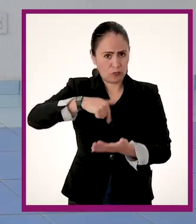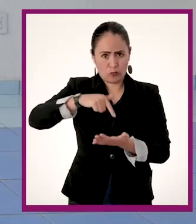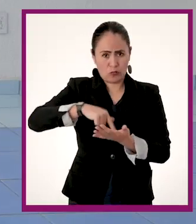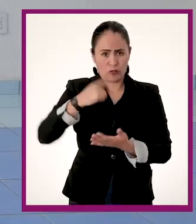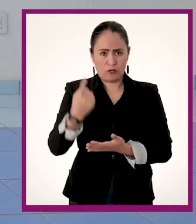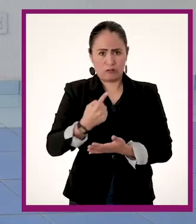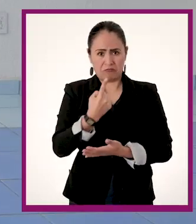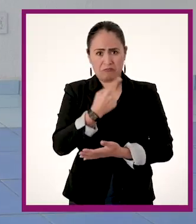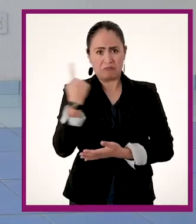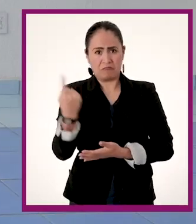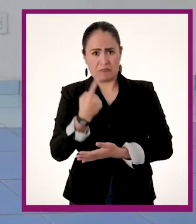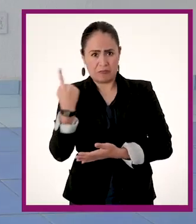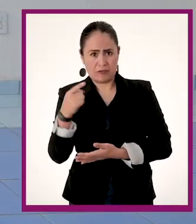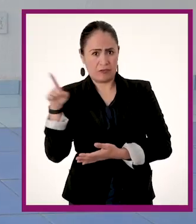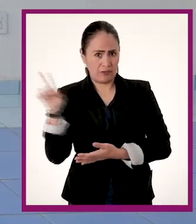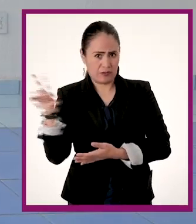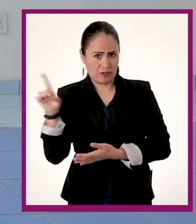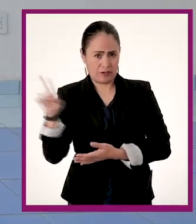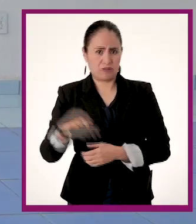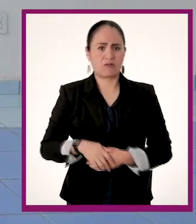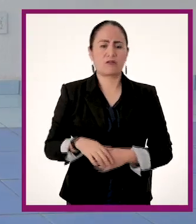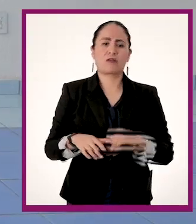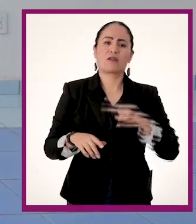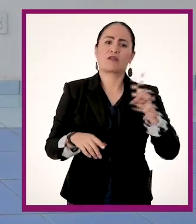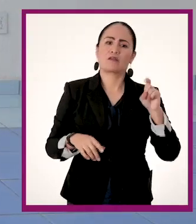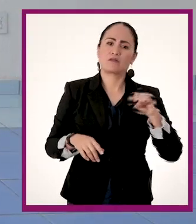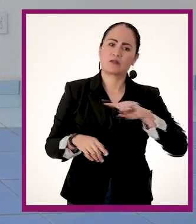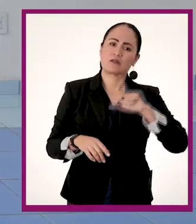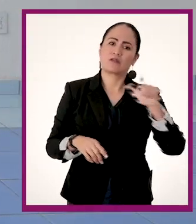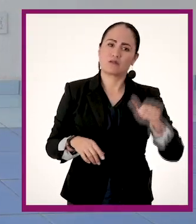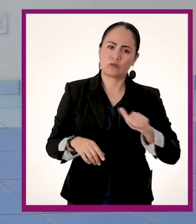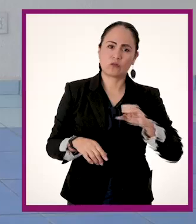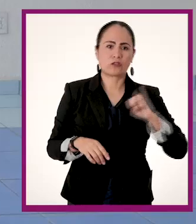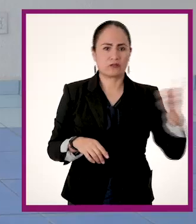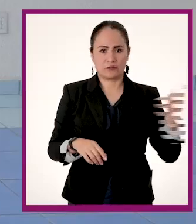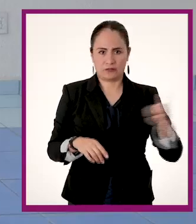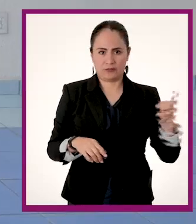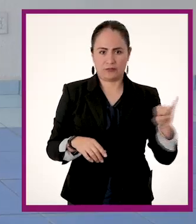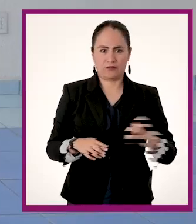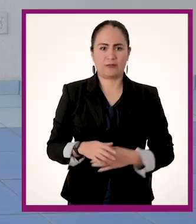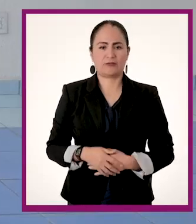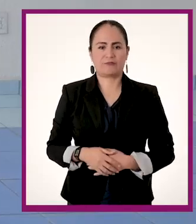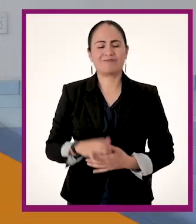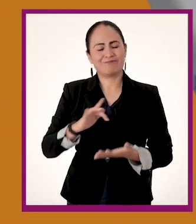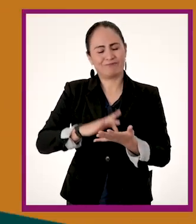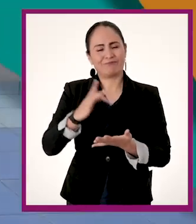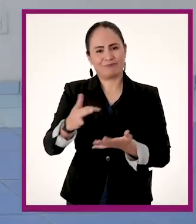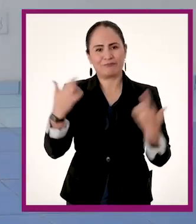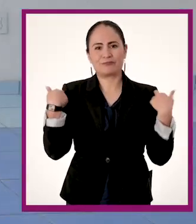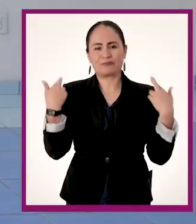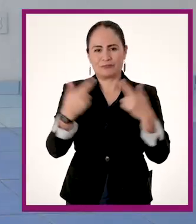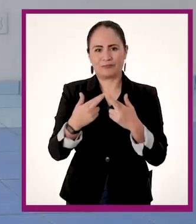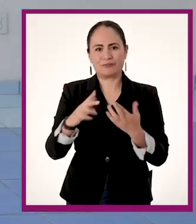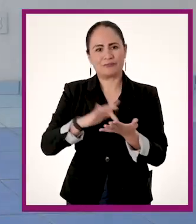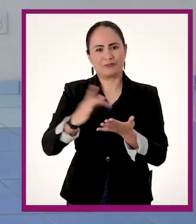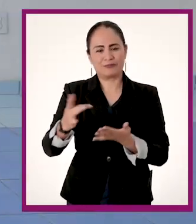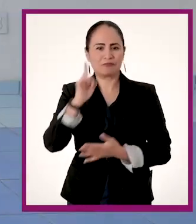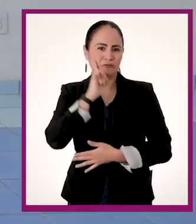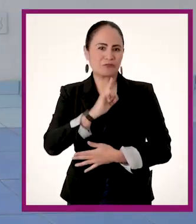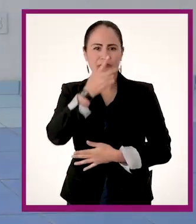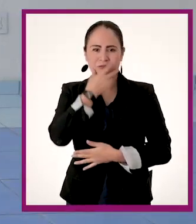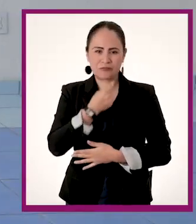lugar, hacia tu lado derecho y hacia el lado izquierdo. Gracias, maestro.